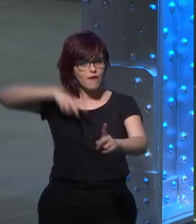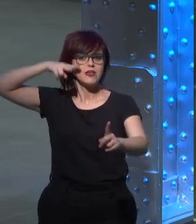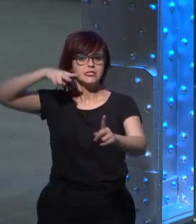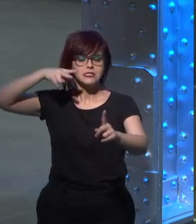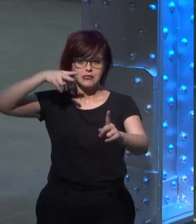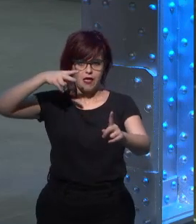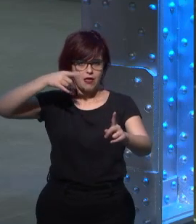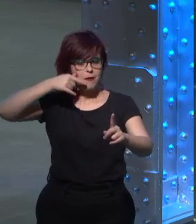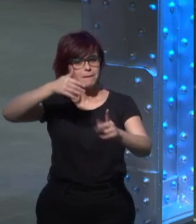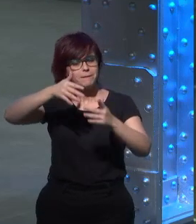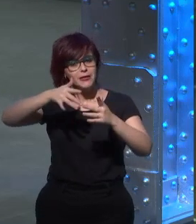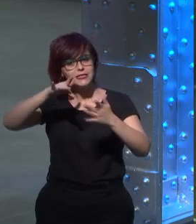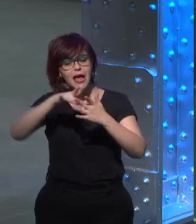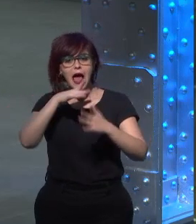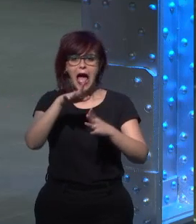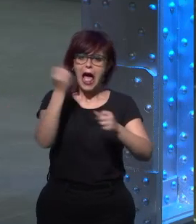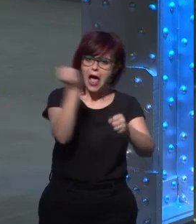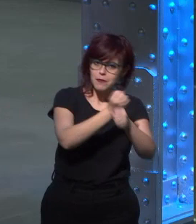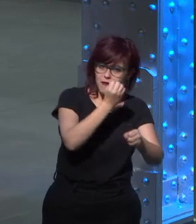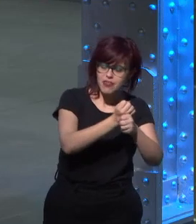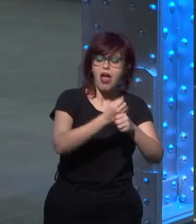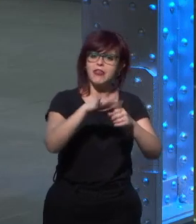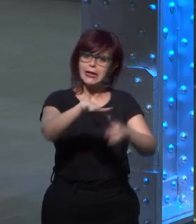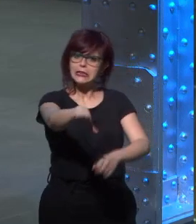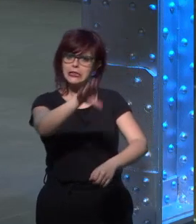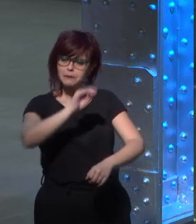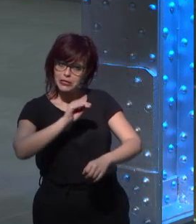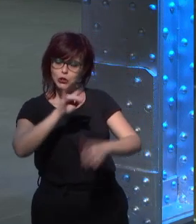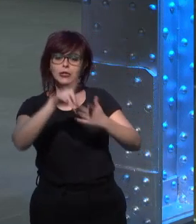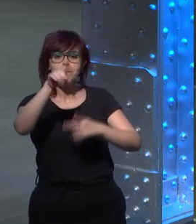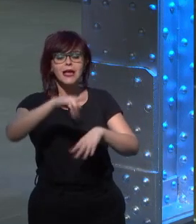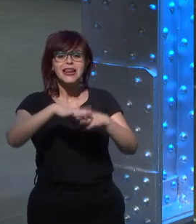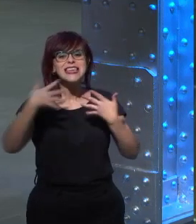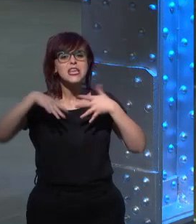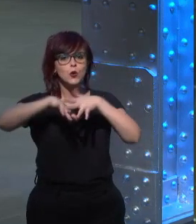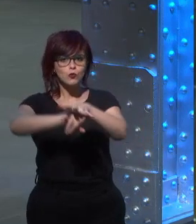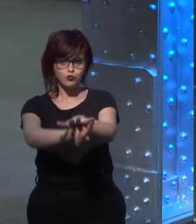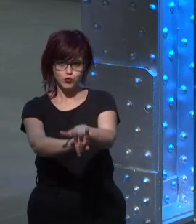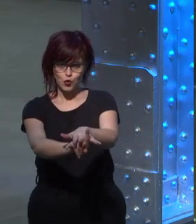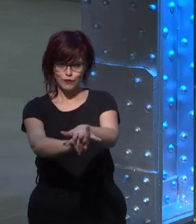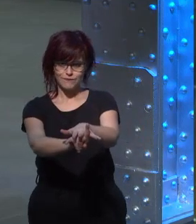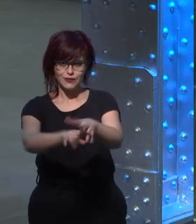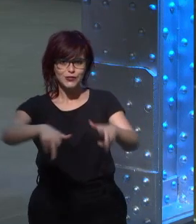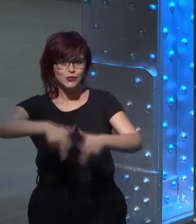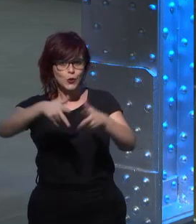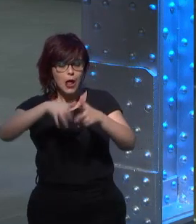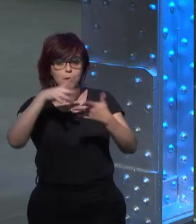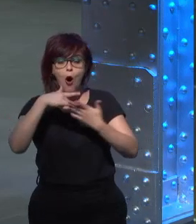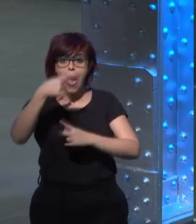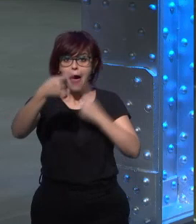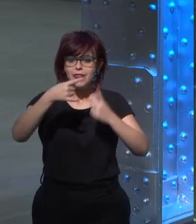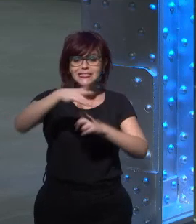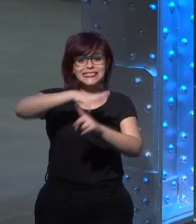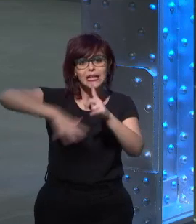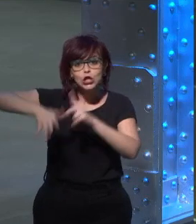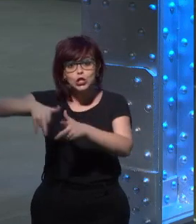o el emprendimiento, pero también la inclusión social, porque hay muchos jóvenes con mucho talento que por los lugares o por los entornos en los que habitan no han